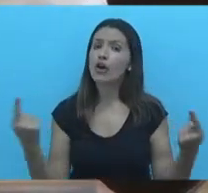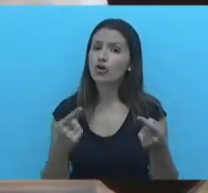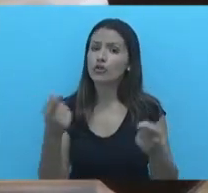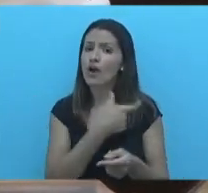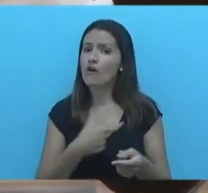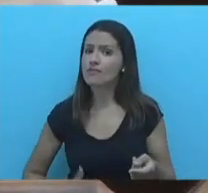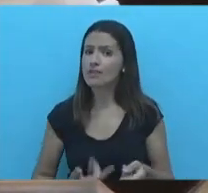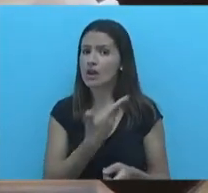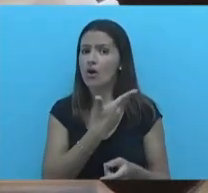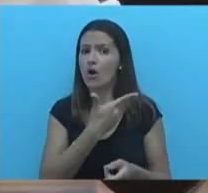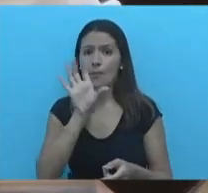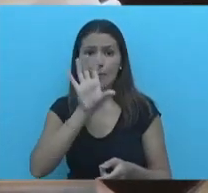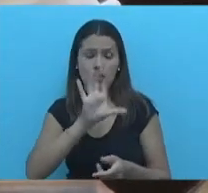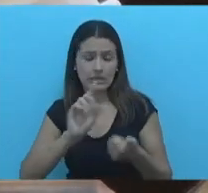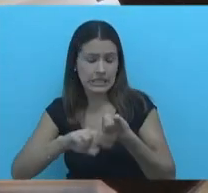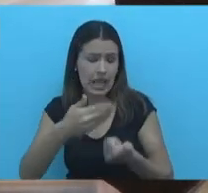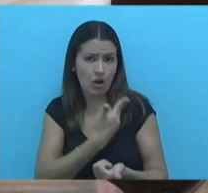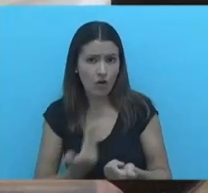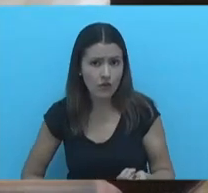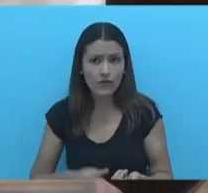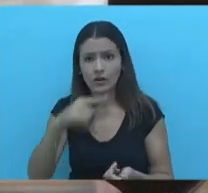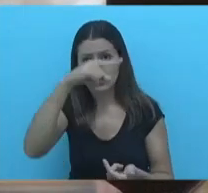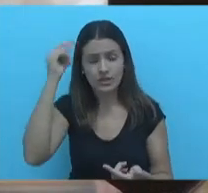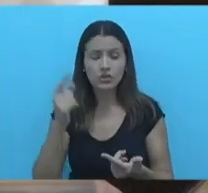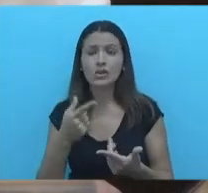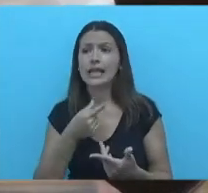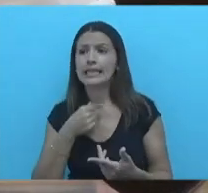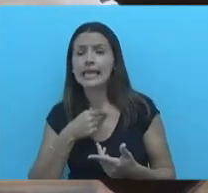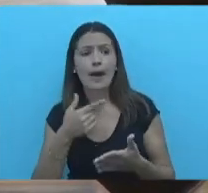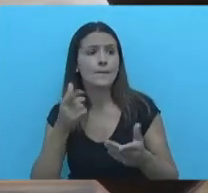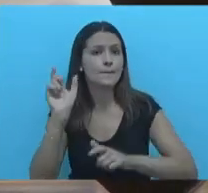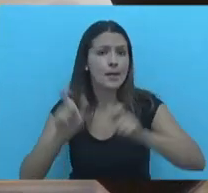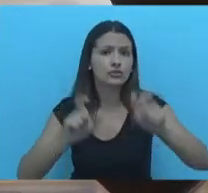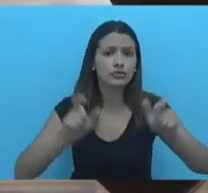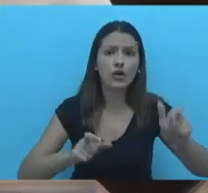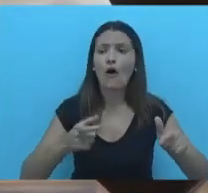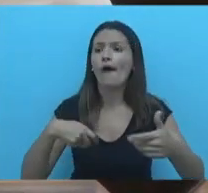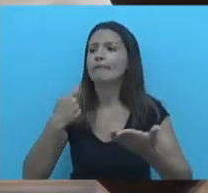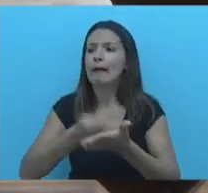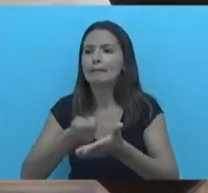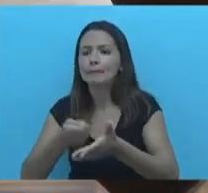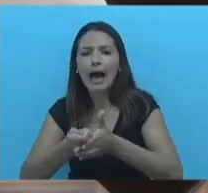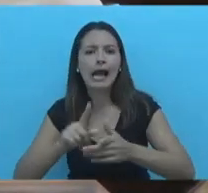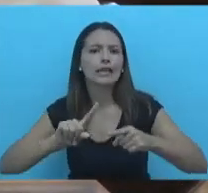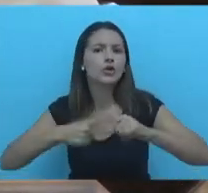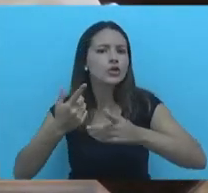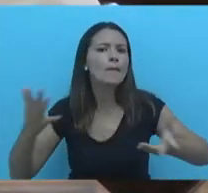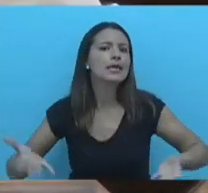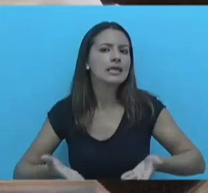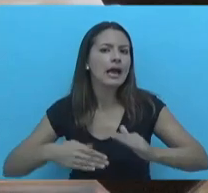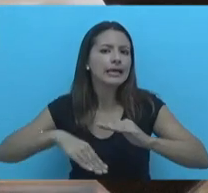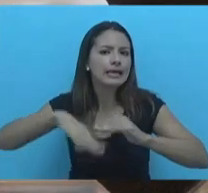y nacional quieren, que es una reactivación de consumo, que es un crecimiento de la economía y que es una baja de la